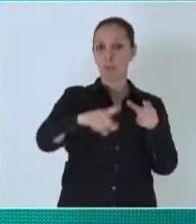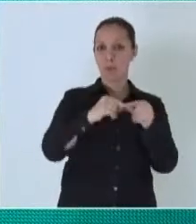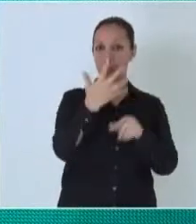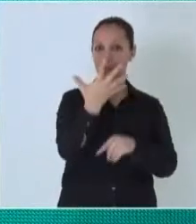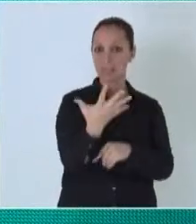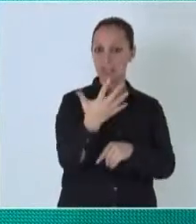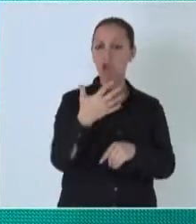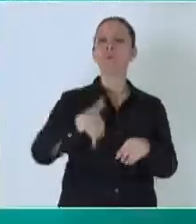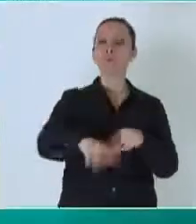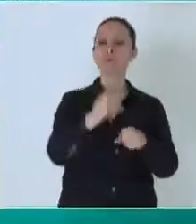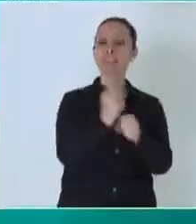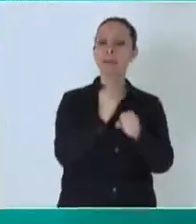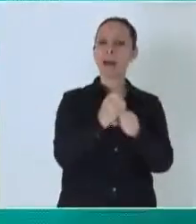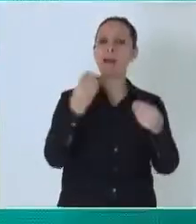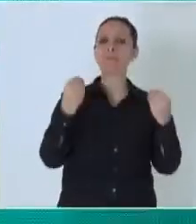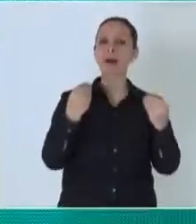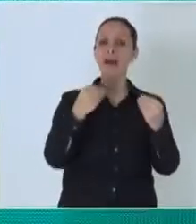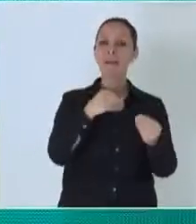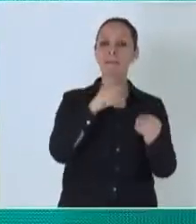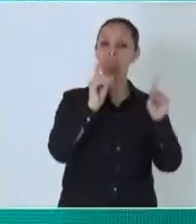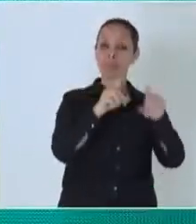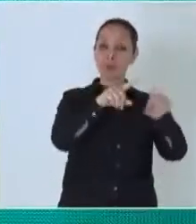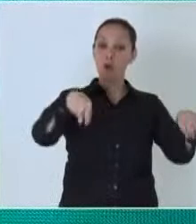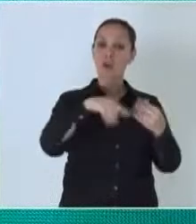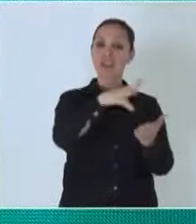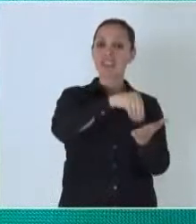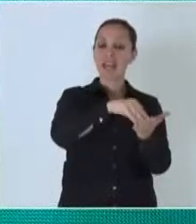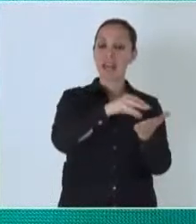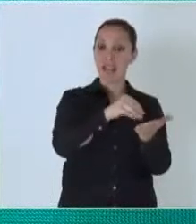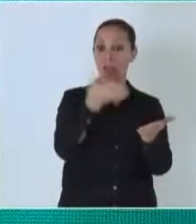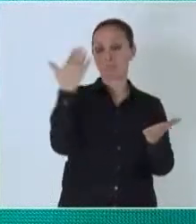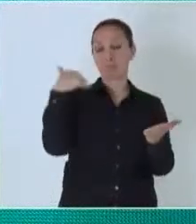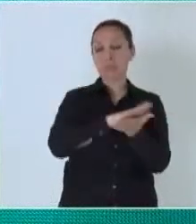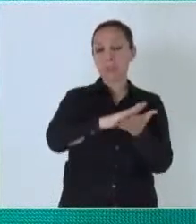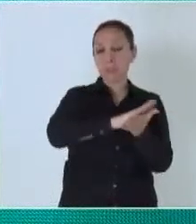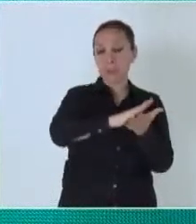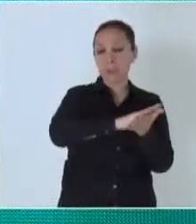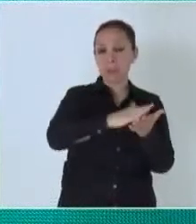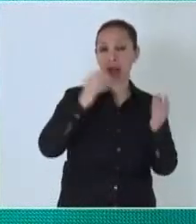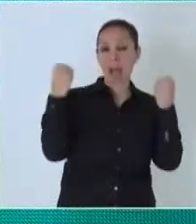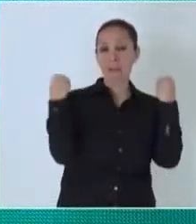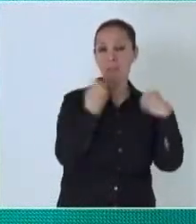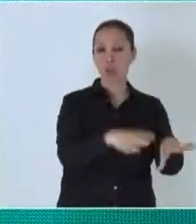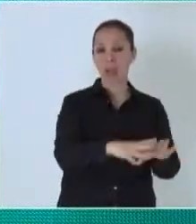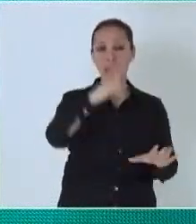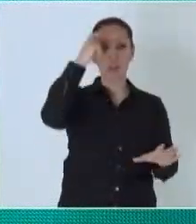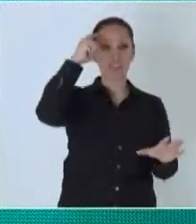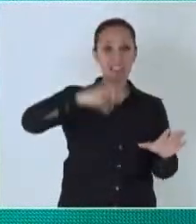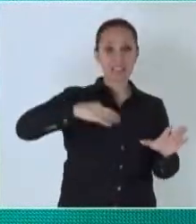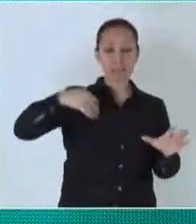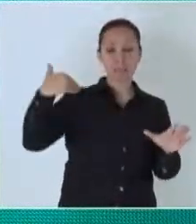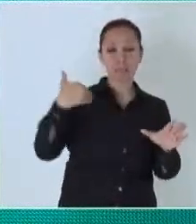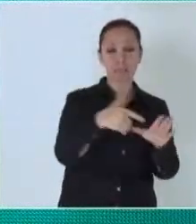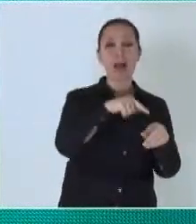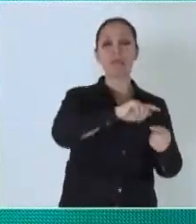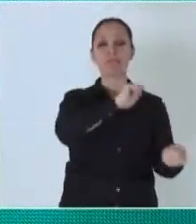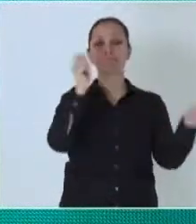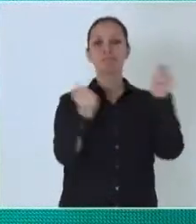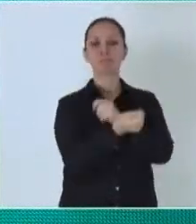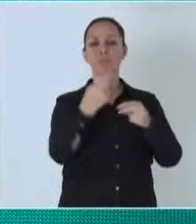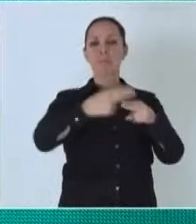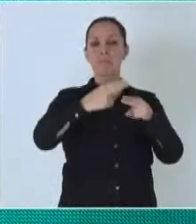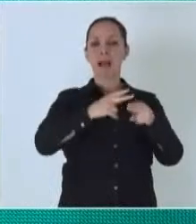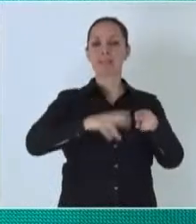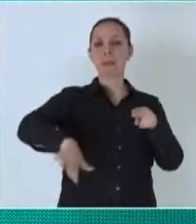vamos a trabajar para construir en los terrenos baldíos que tenemos abandonados hace más de 10 años plazas con espacio verde